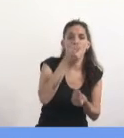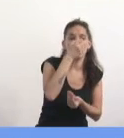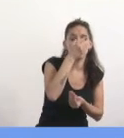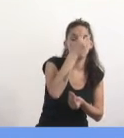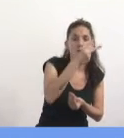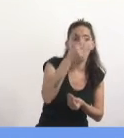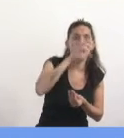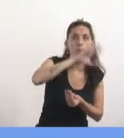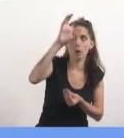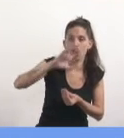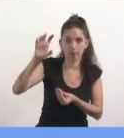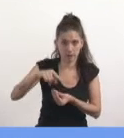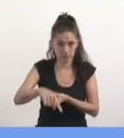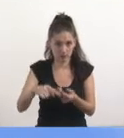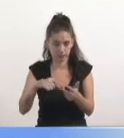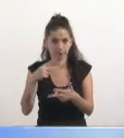más amplio.